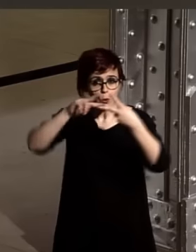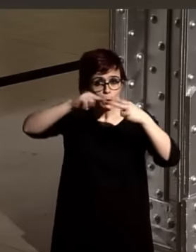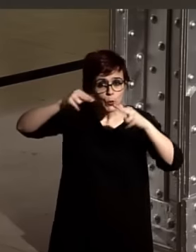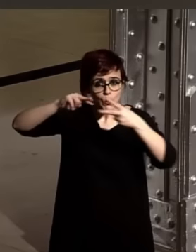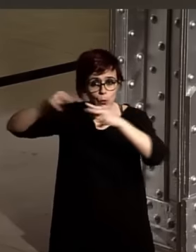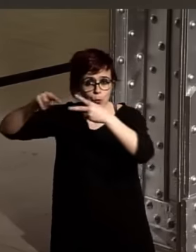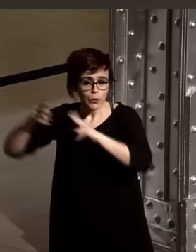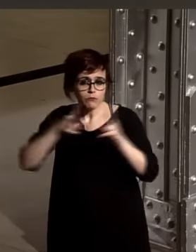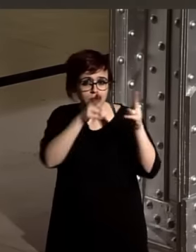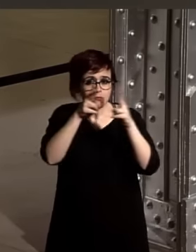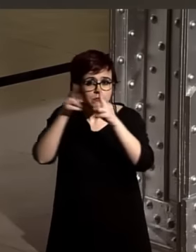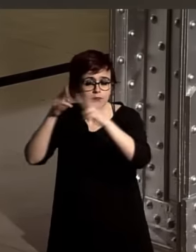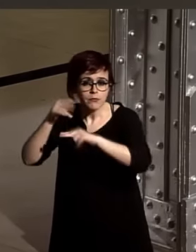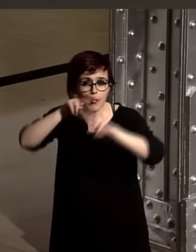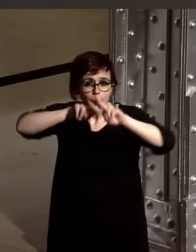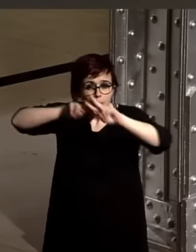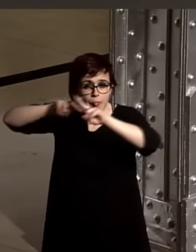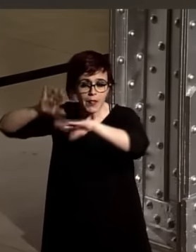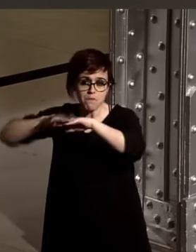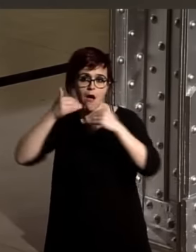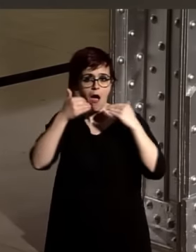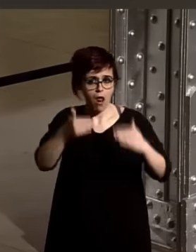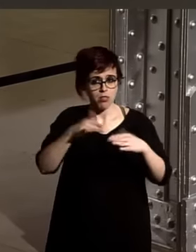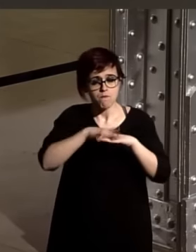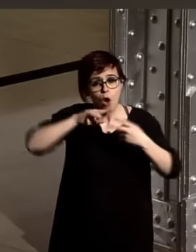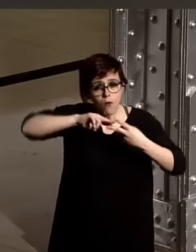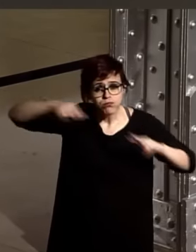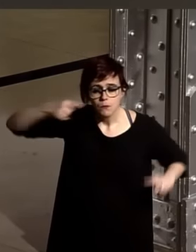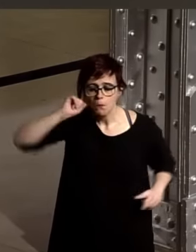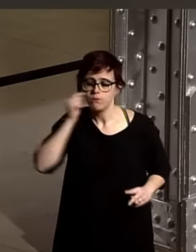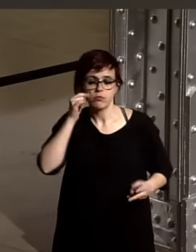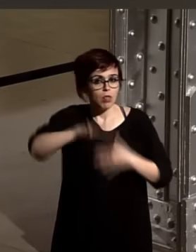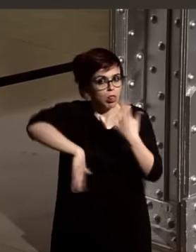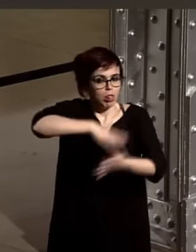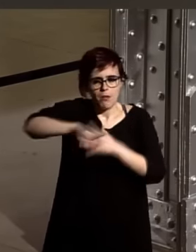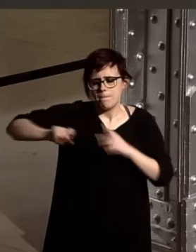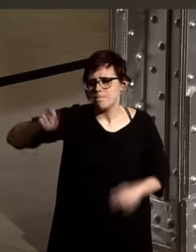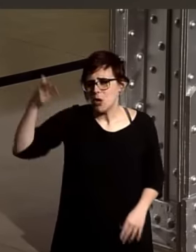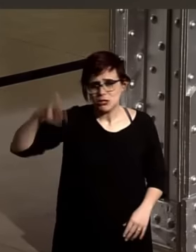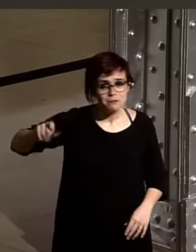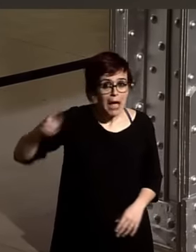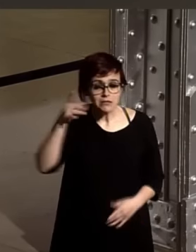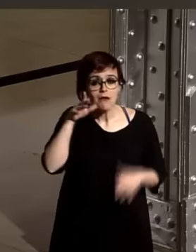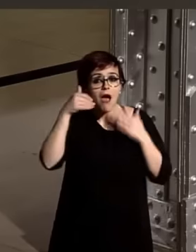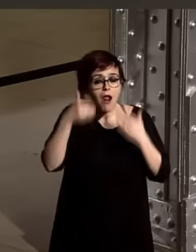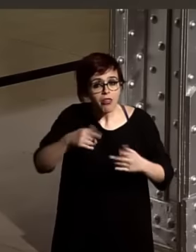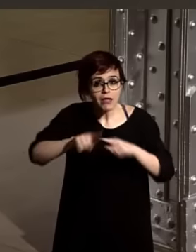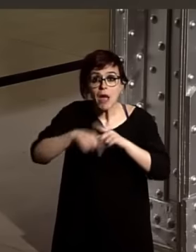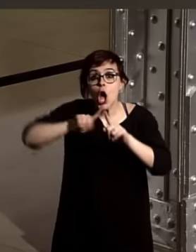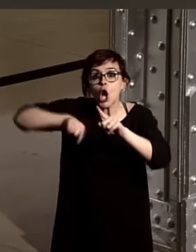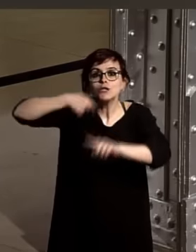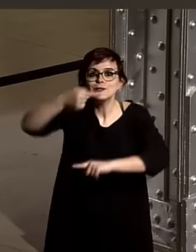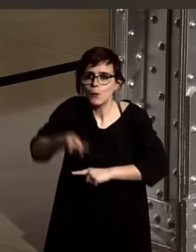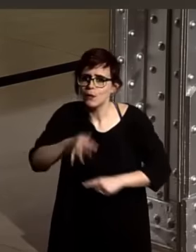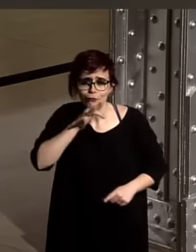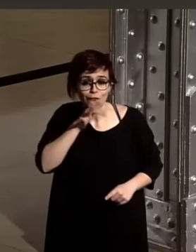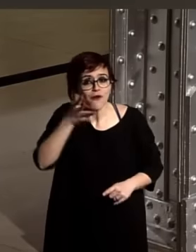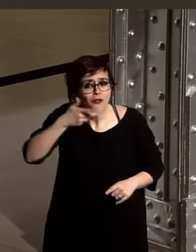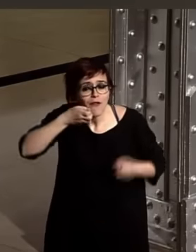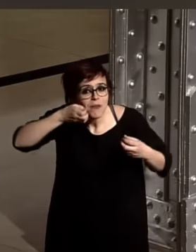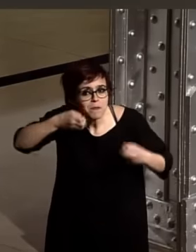etcétera es gracias a esto o sea para mí ha sido uno de los descubrimientos sin duda más revolucionarios y las consecuencias de ese descubrimiento todavía las tenemos que ver estoy de acuerdo